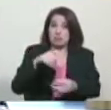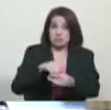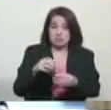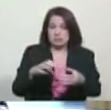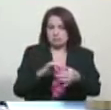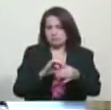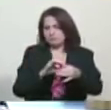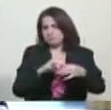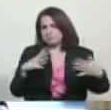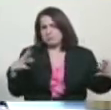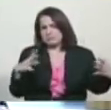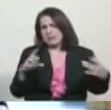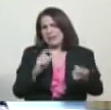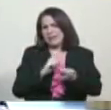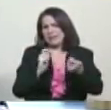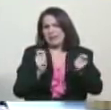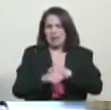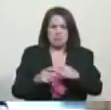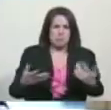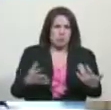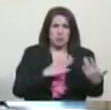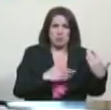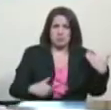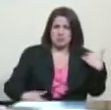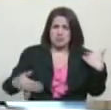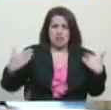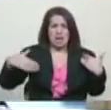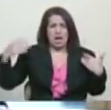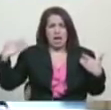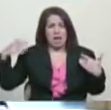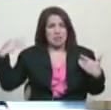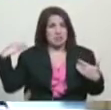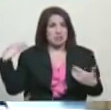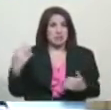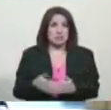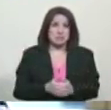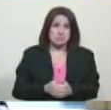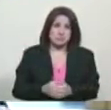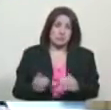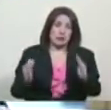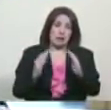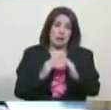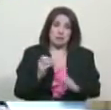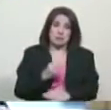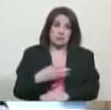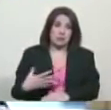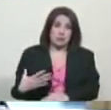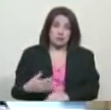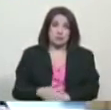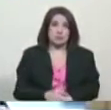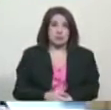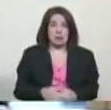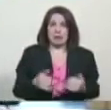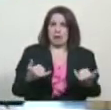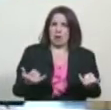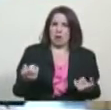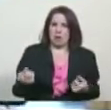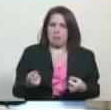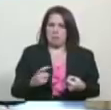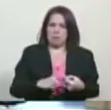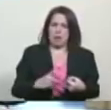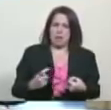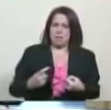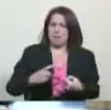las políticas de cambio de régimen de sus antecesores en la presidencia, en la Casa Blanca. Ahora está sumado,